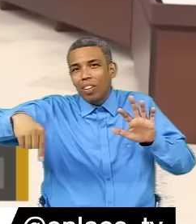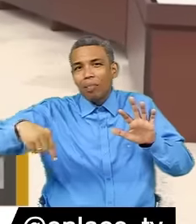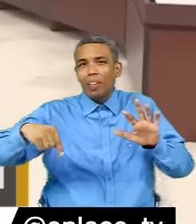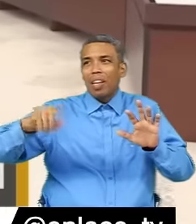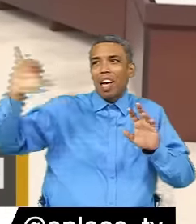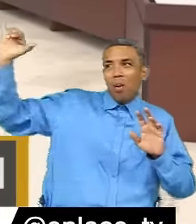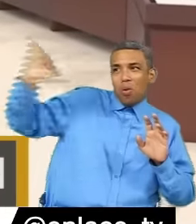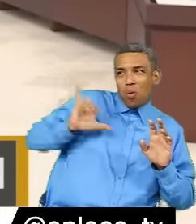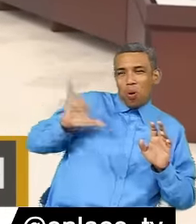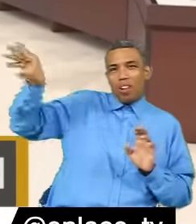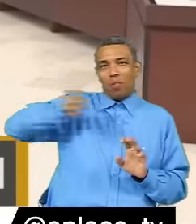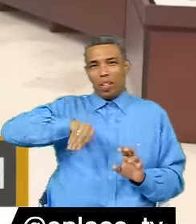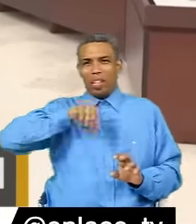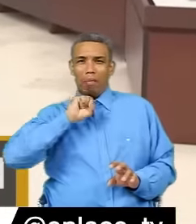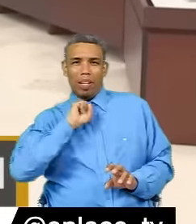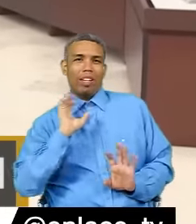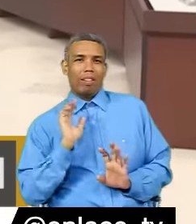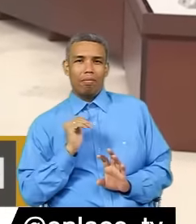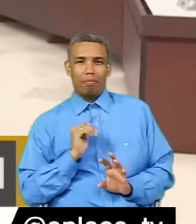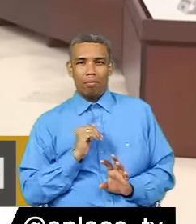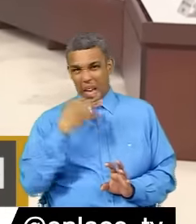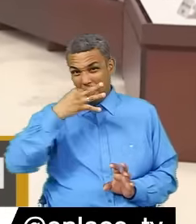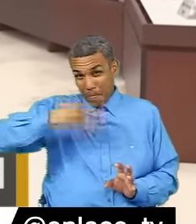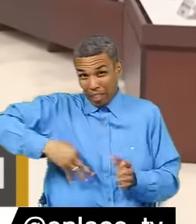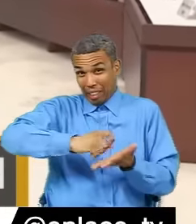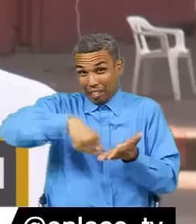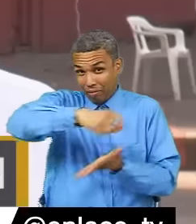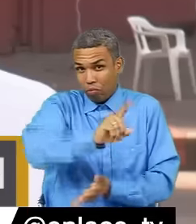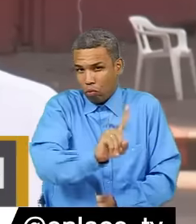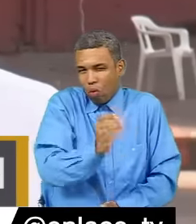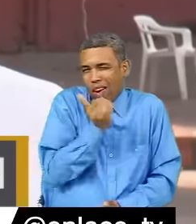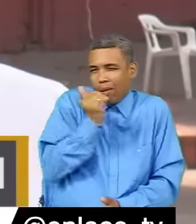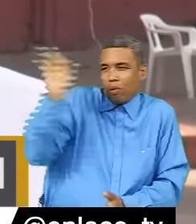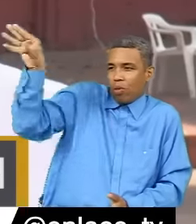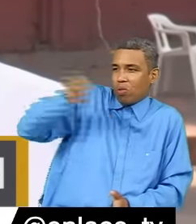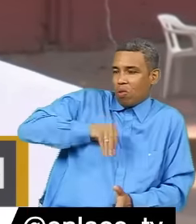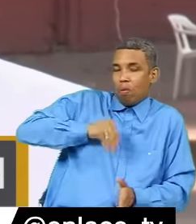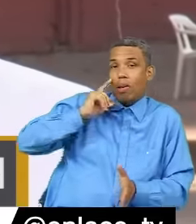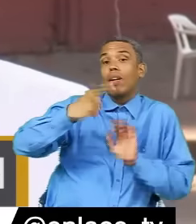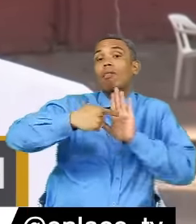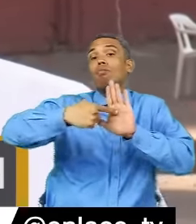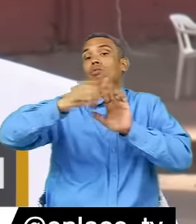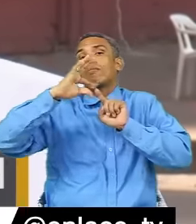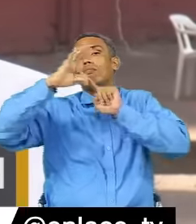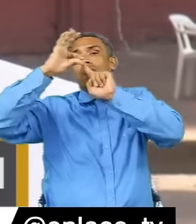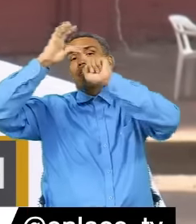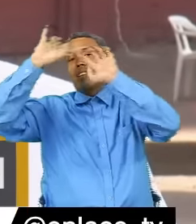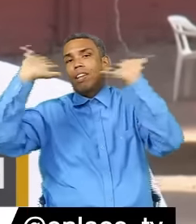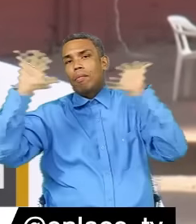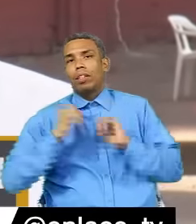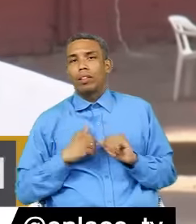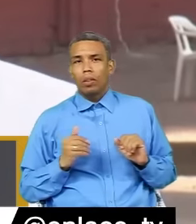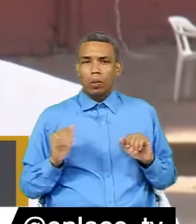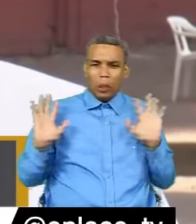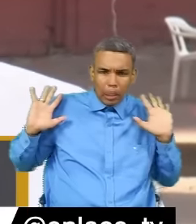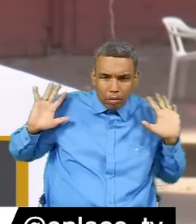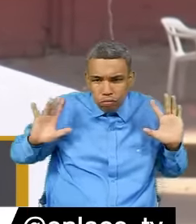simbólico a partir de las 3 de la tarde en la plazoleta Cacique Pipatón. Hoy tenemos un acto simbólico con relación a la